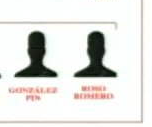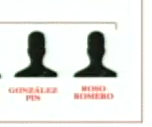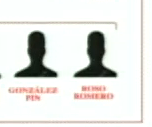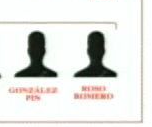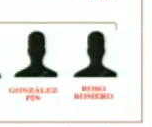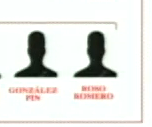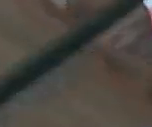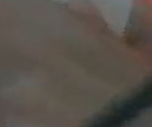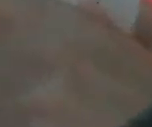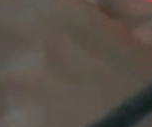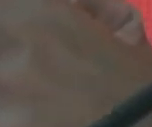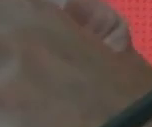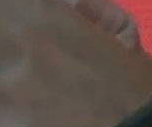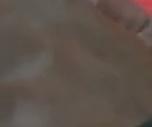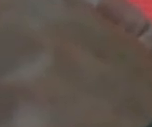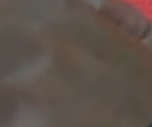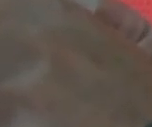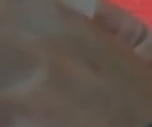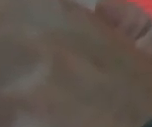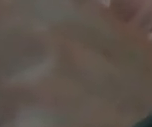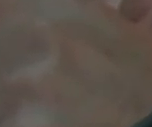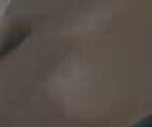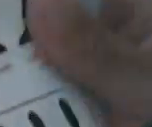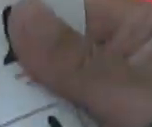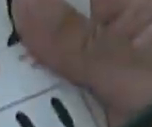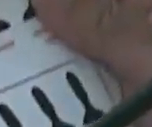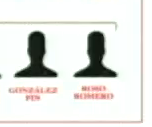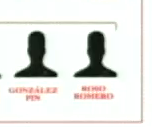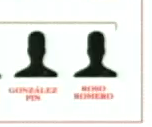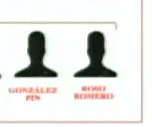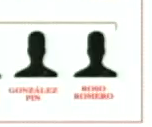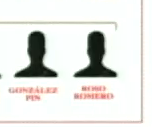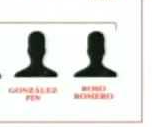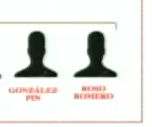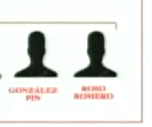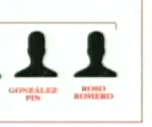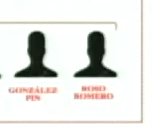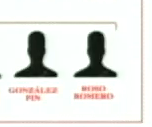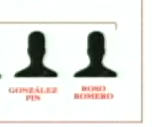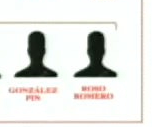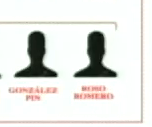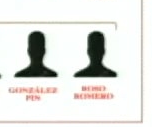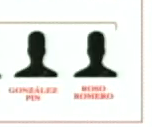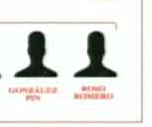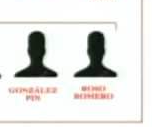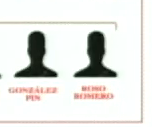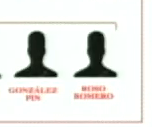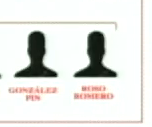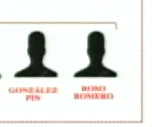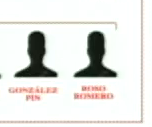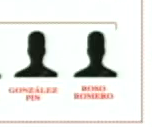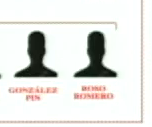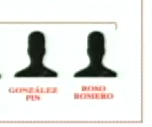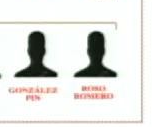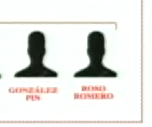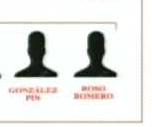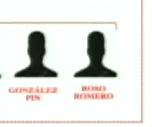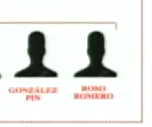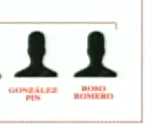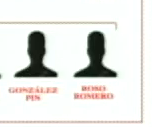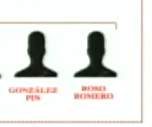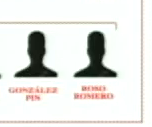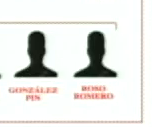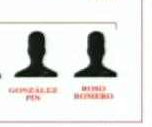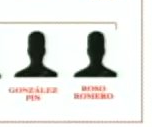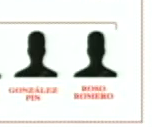lacayo psicológico. Es un lambiscón de Leopoldo López. No por eso menos criminal, pero es eso.